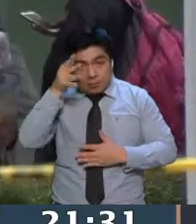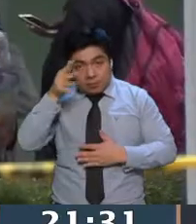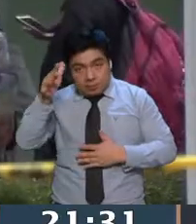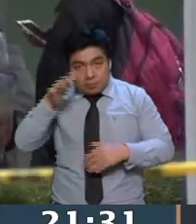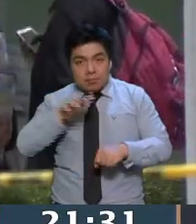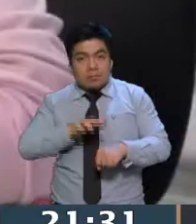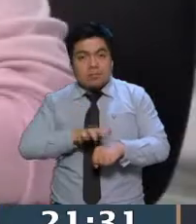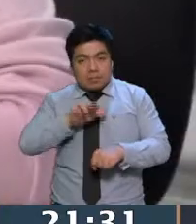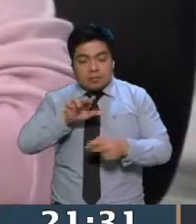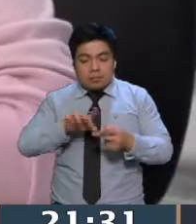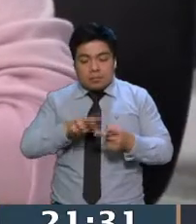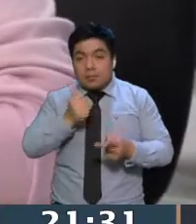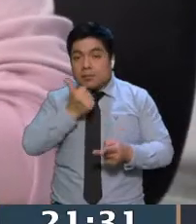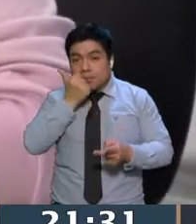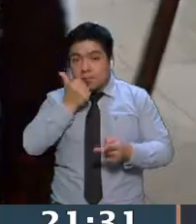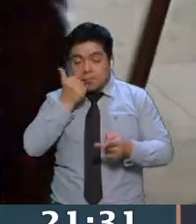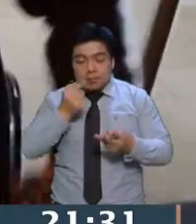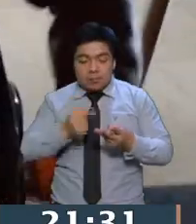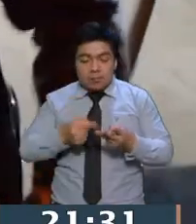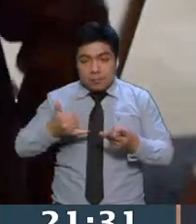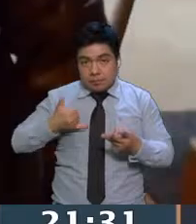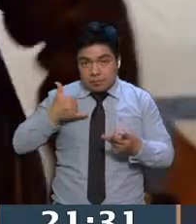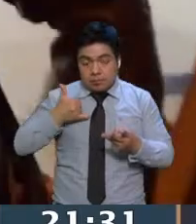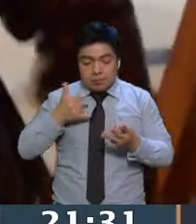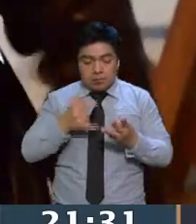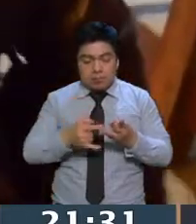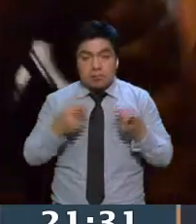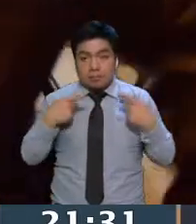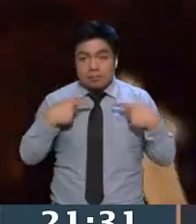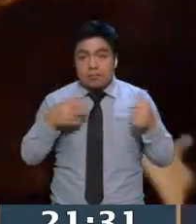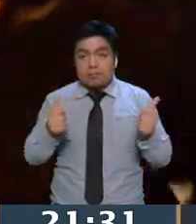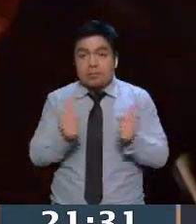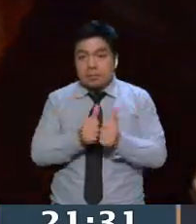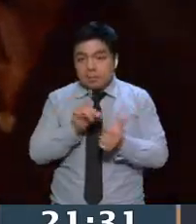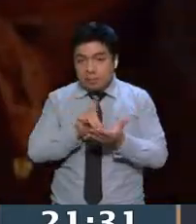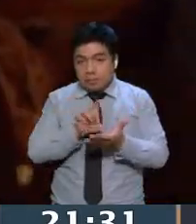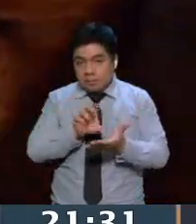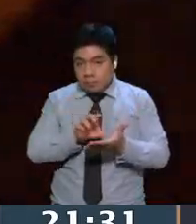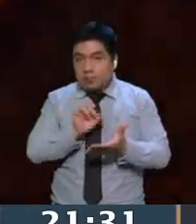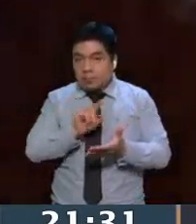mayores, estudiantes, jóvenes y personas con discapacidad.